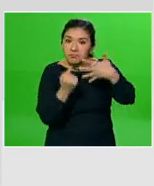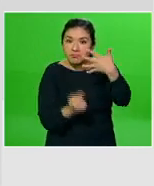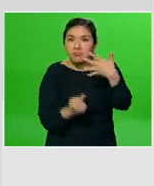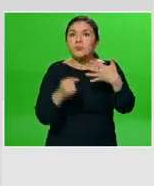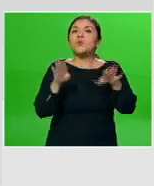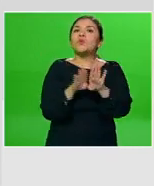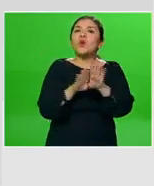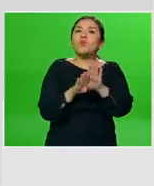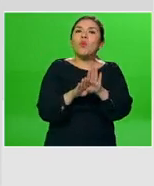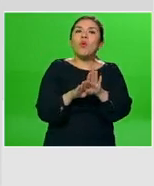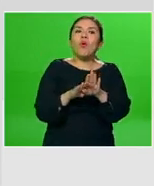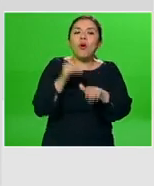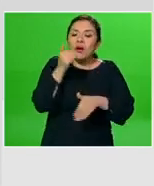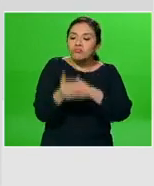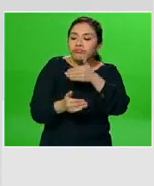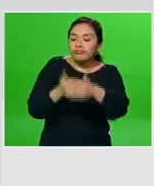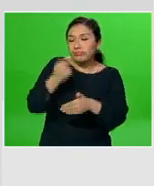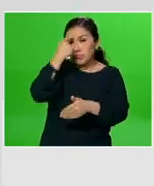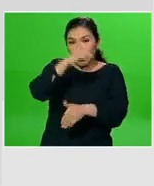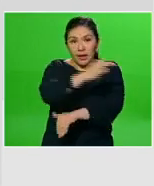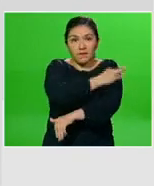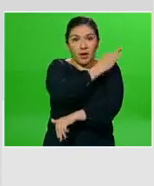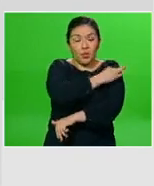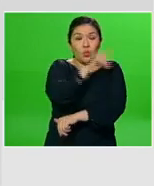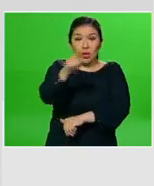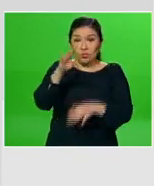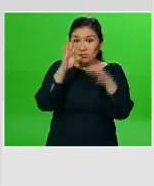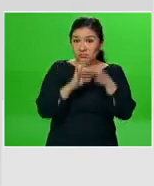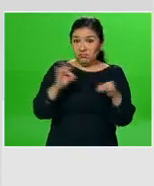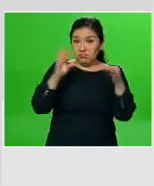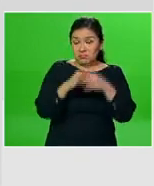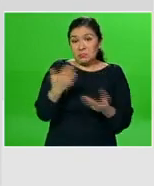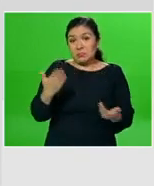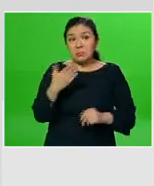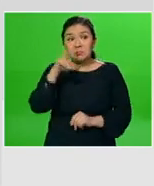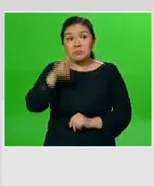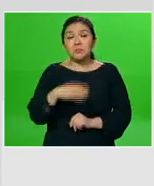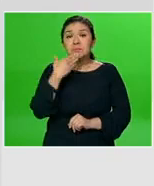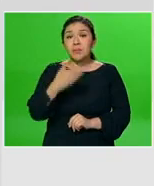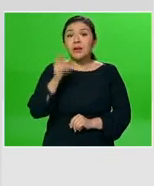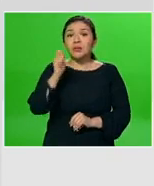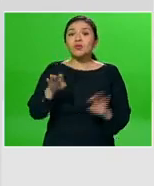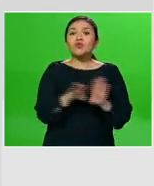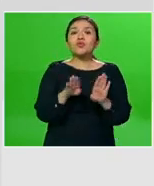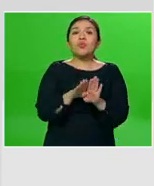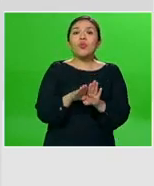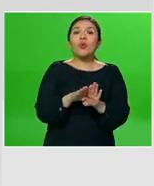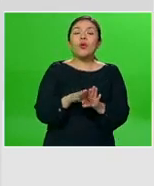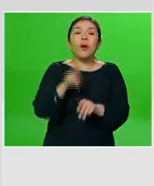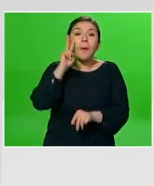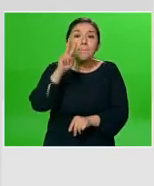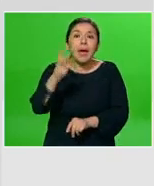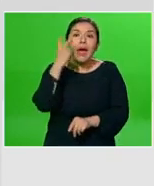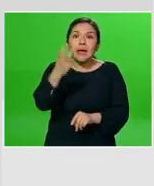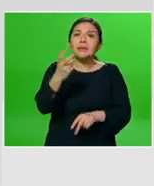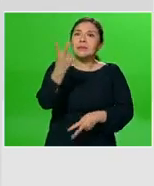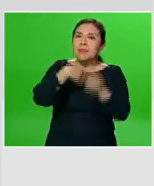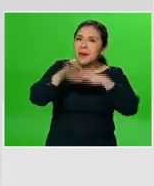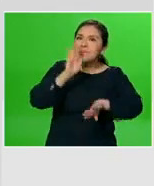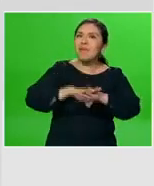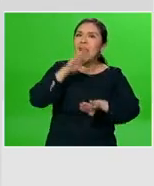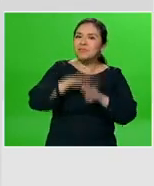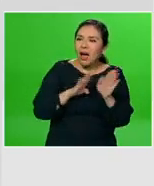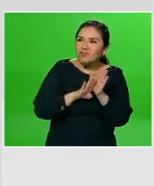avance en la vacunación que como usted bien lo dice pues es la curva que queremos ver que aumente no